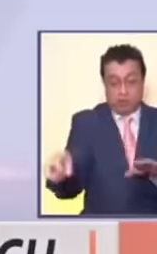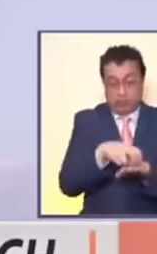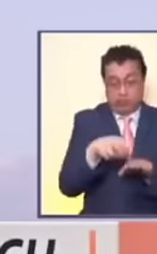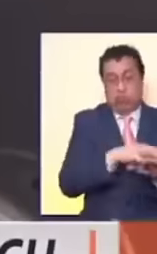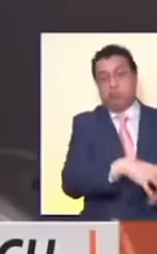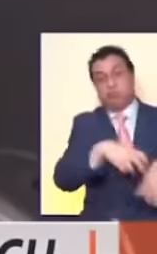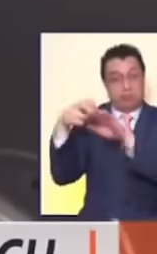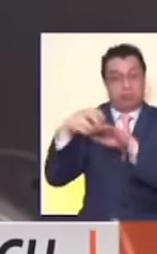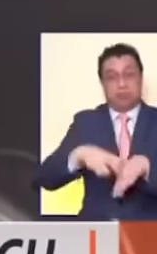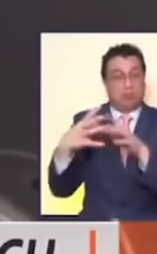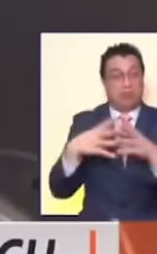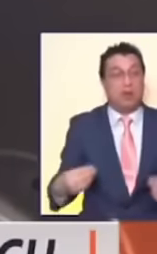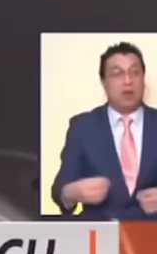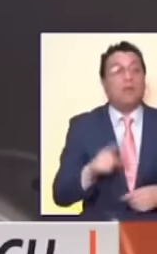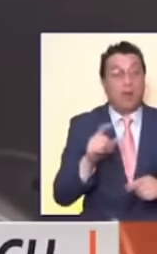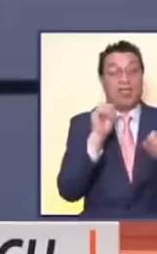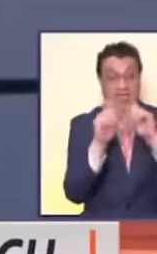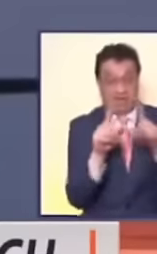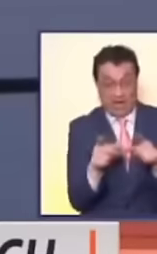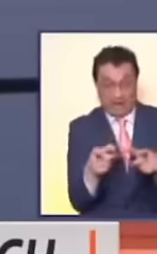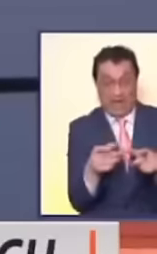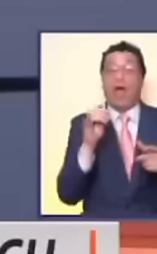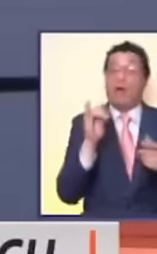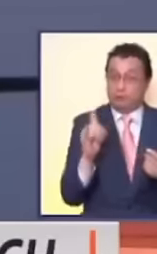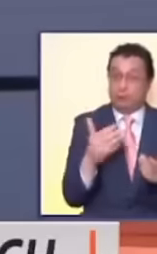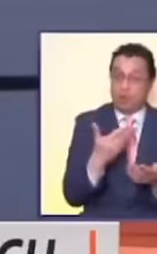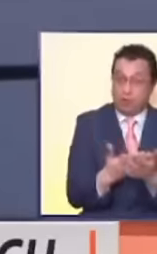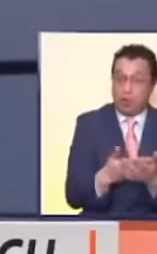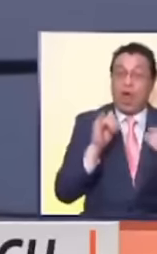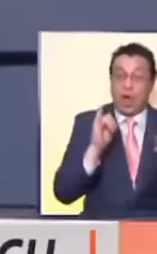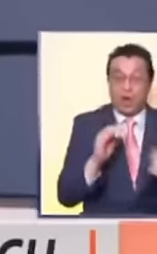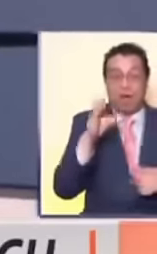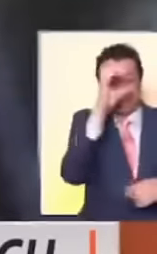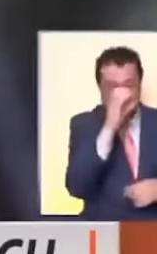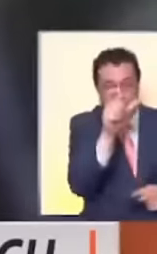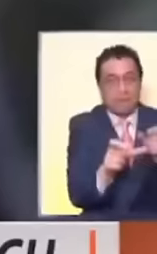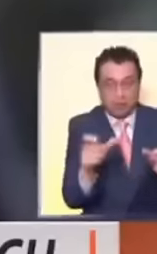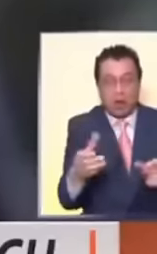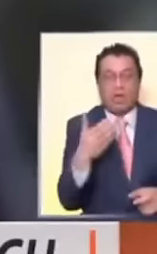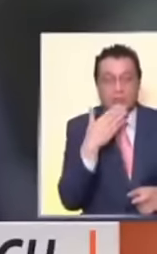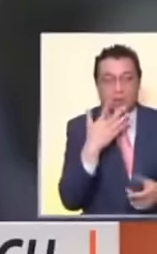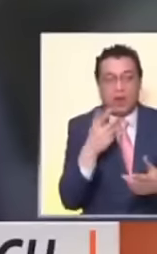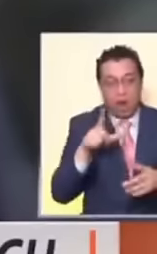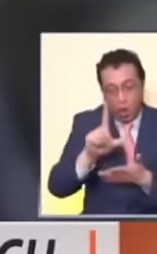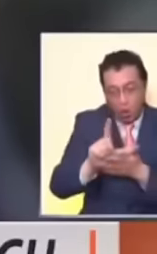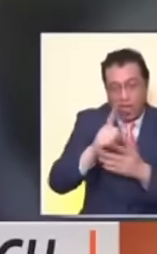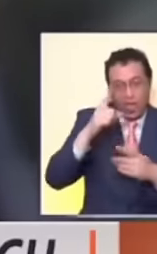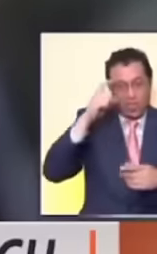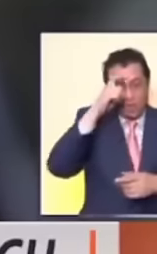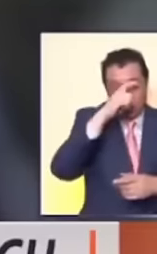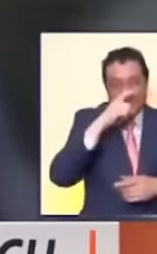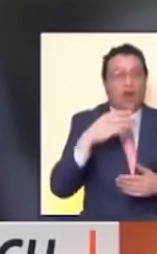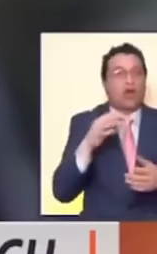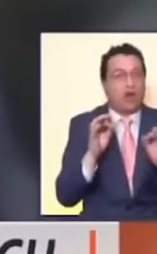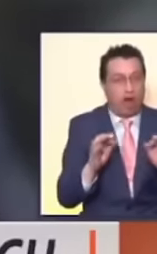solo se utilizarán para defensa, sino que también serán fundamentales para la búsqueda de personas en sectores complicados, algo habitual en